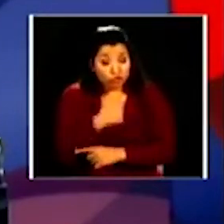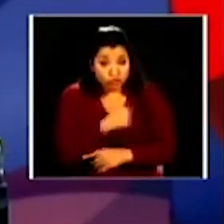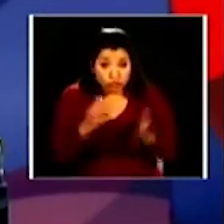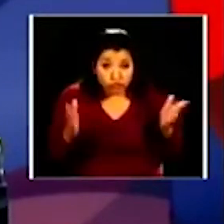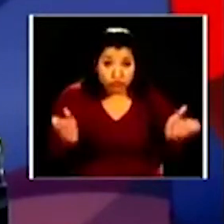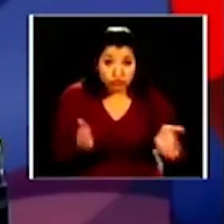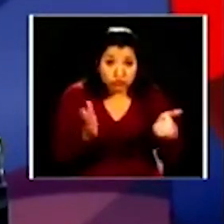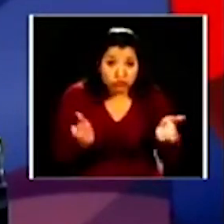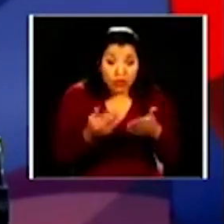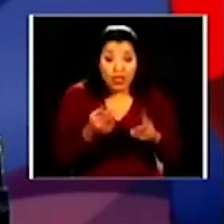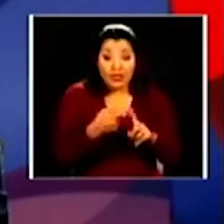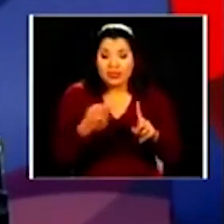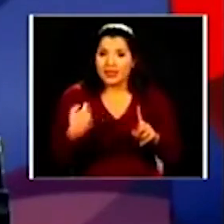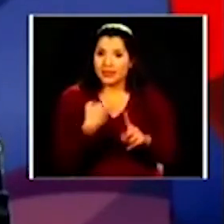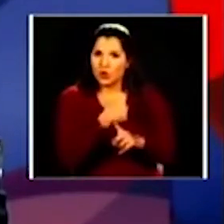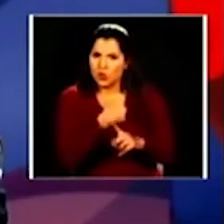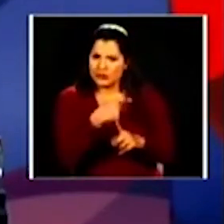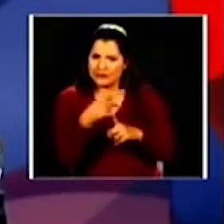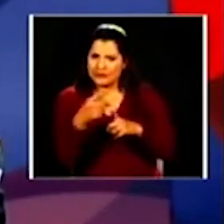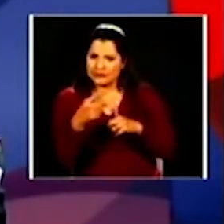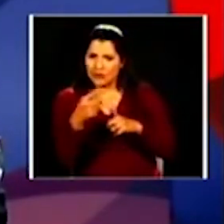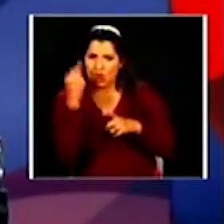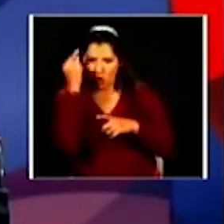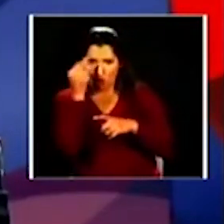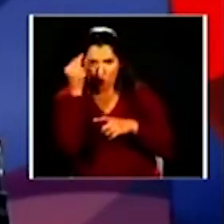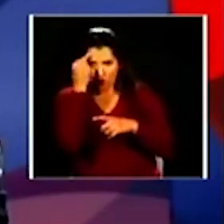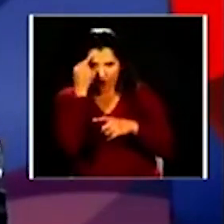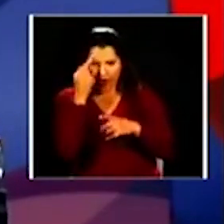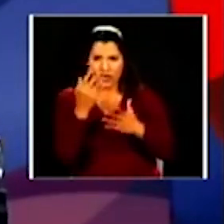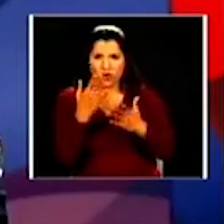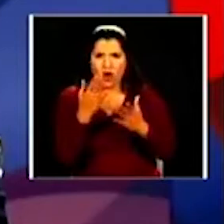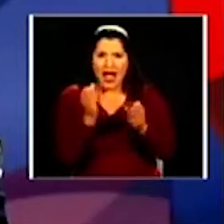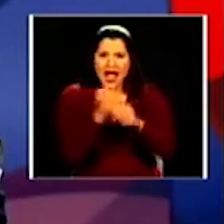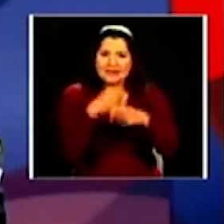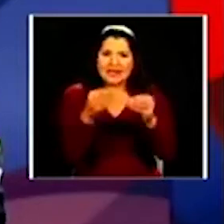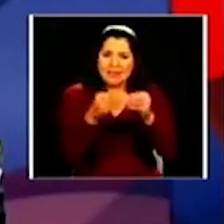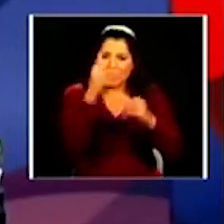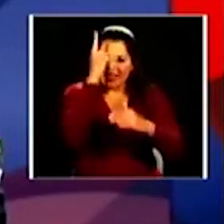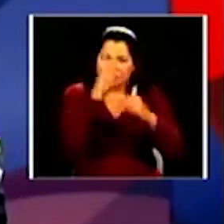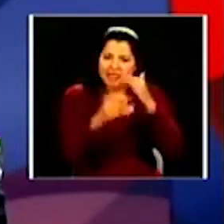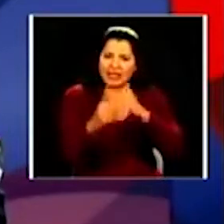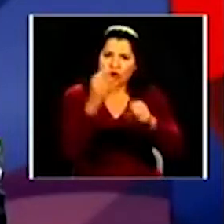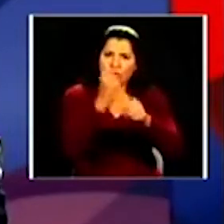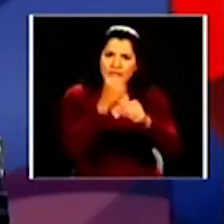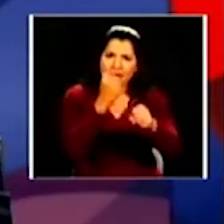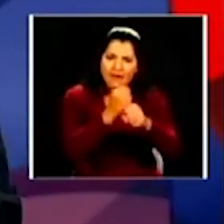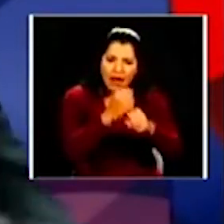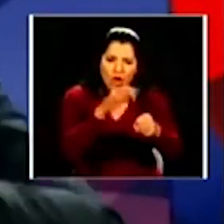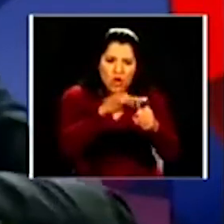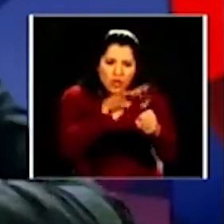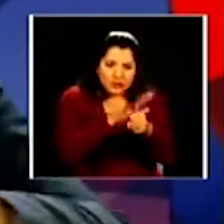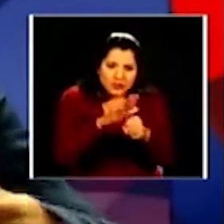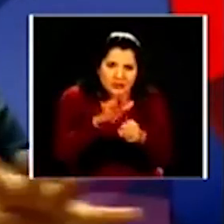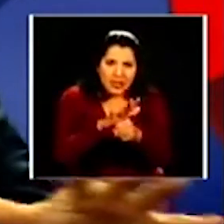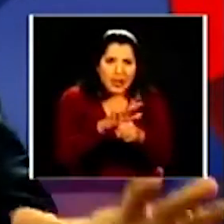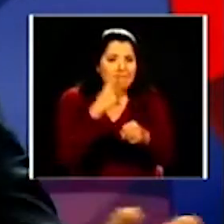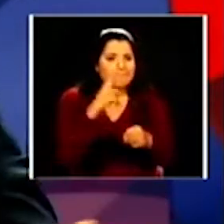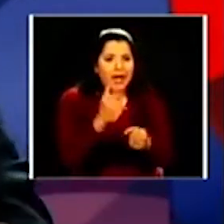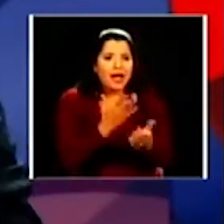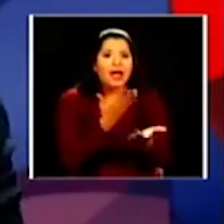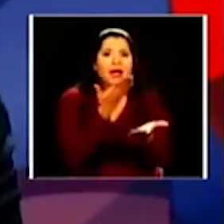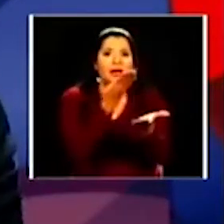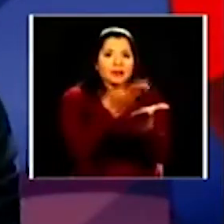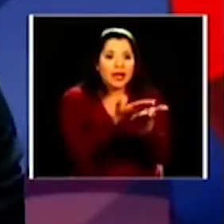nuestra administración, una dignificación de la agricultura y de nuestros campos para llevar prosperidad distribuida territorialmente